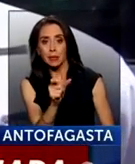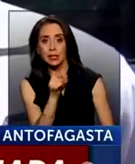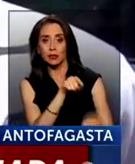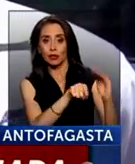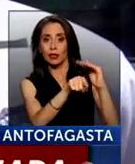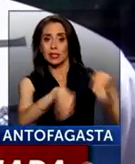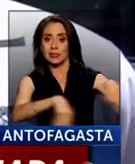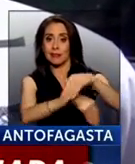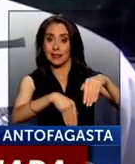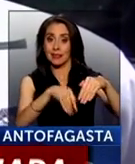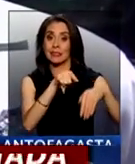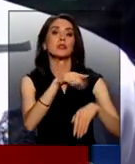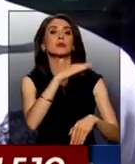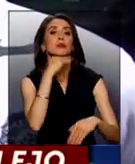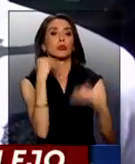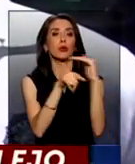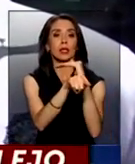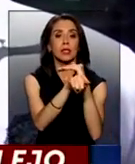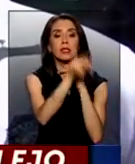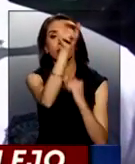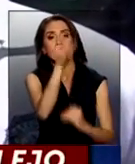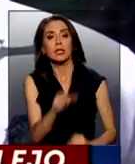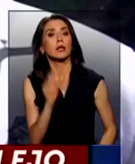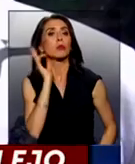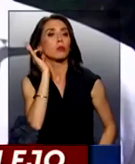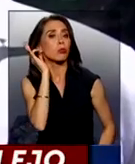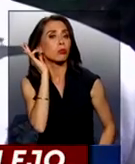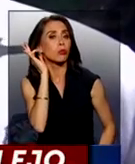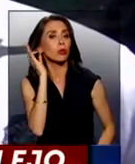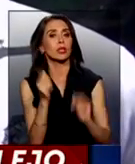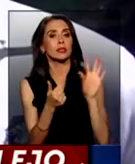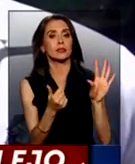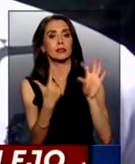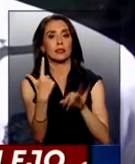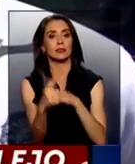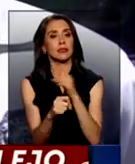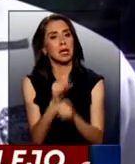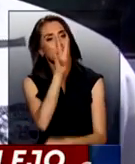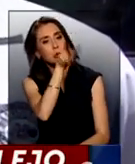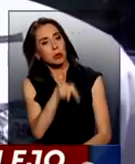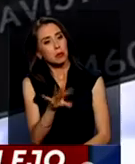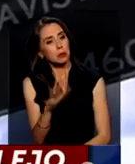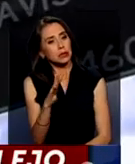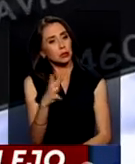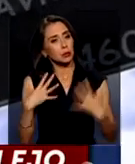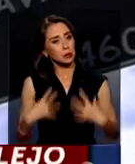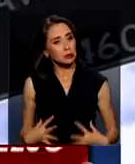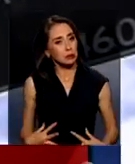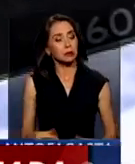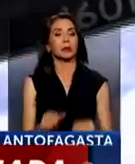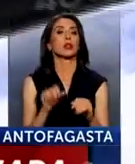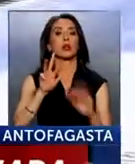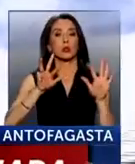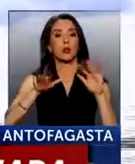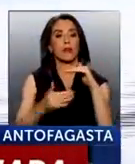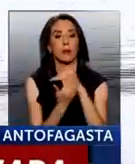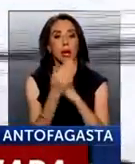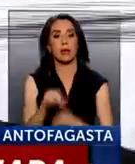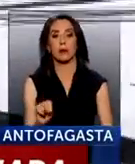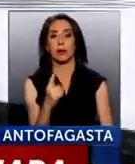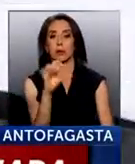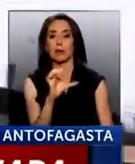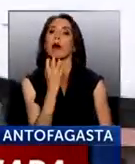domicilio eh era el sexo femenino de 67 años aproximadamente de edad eran las 9 de la mañana de este 1